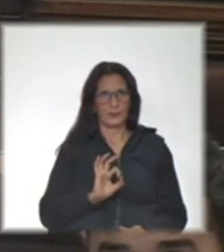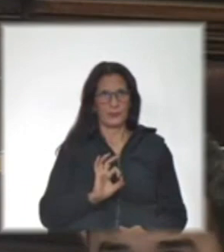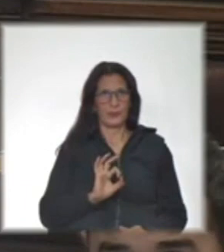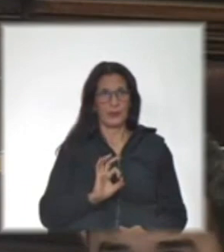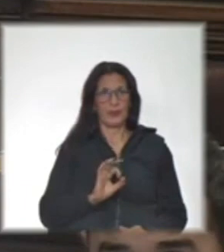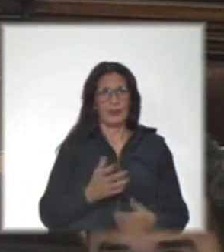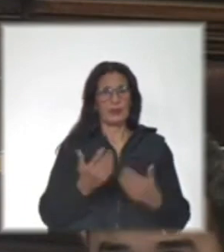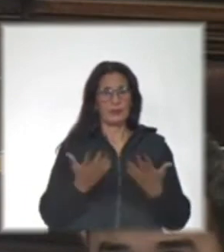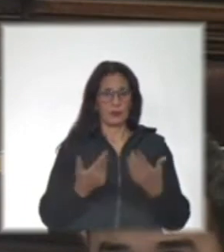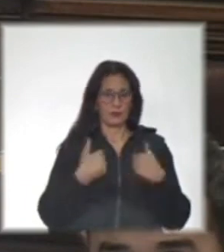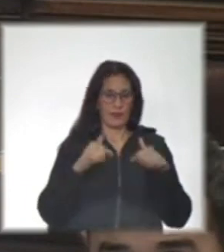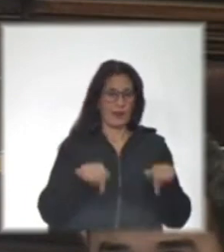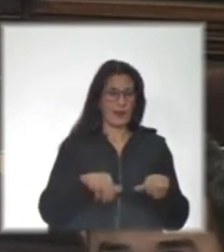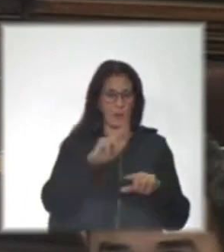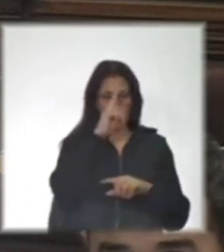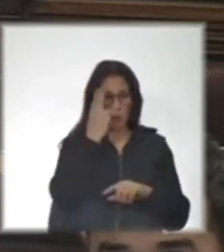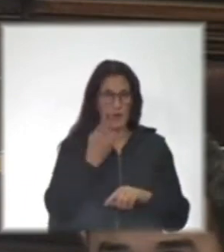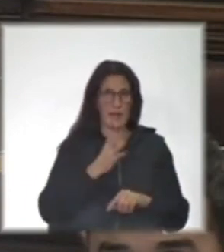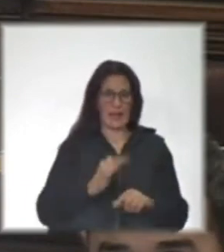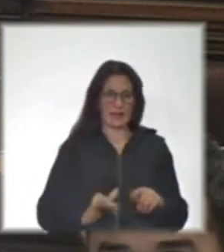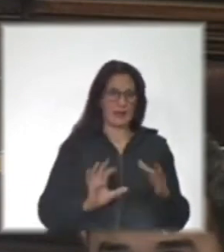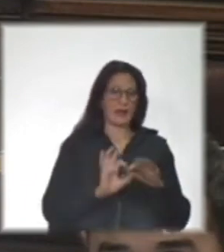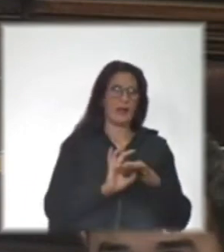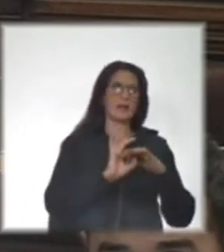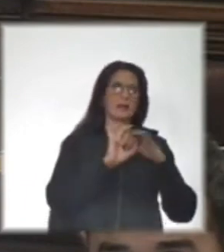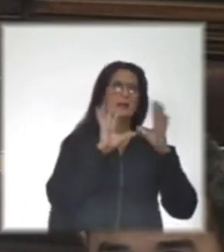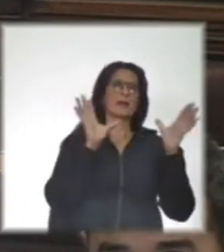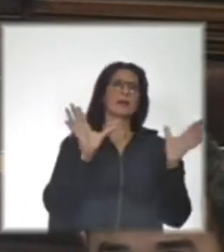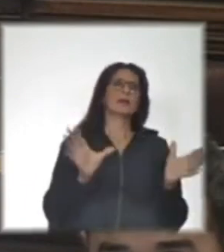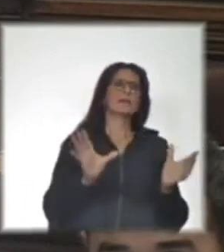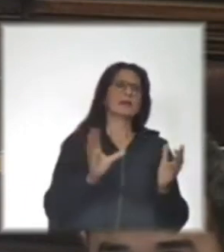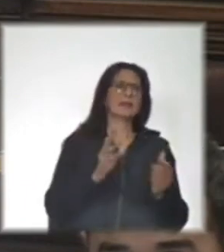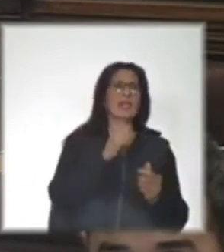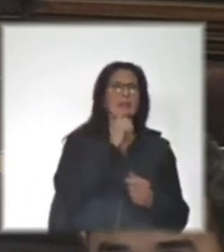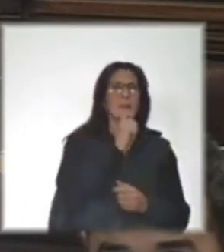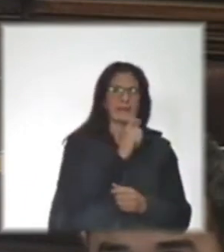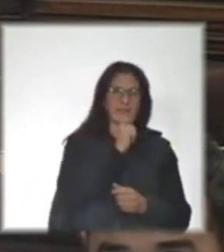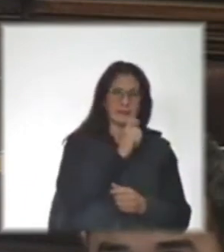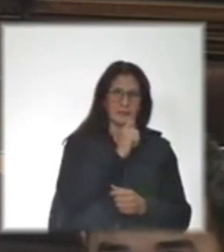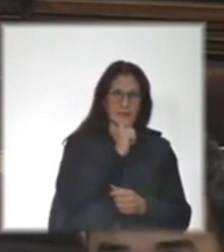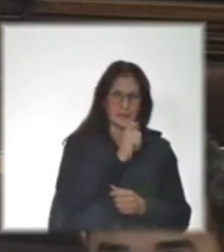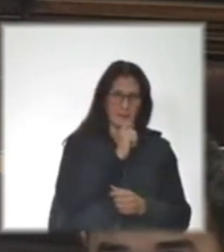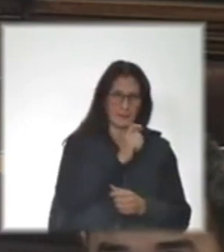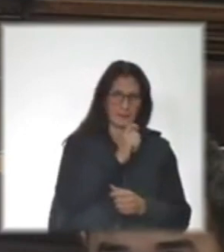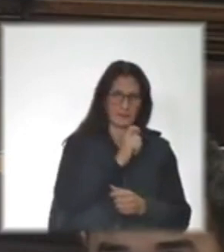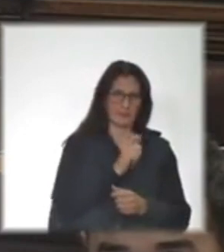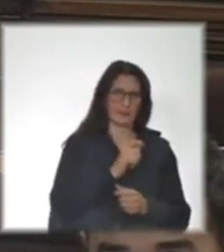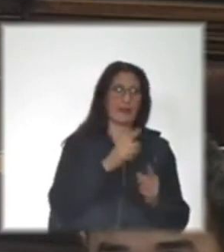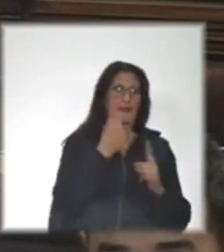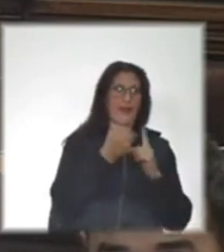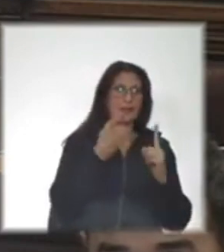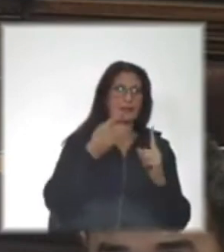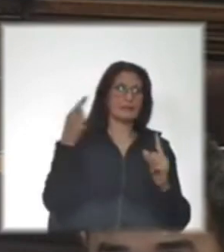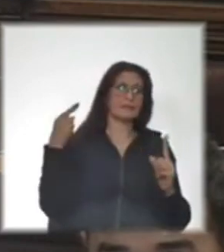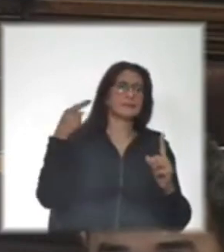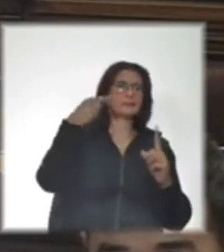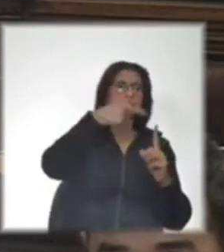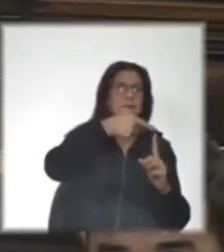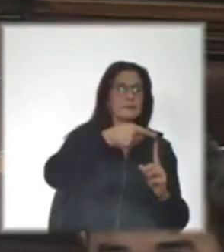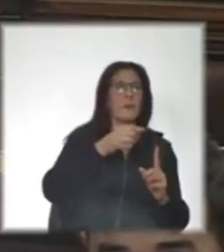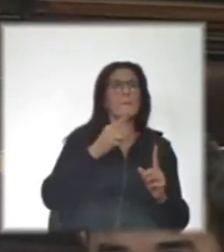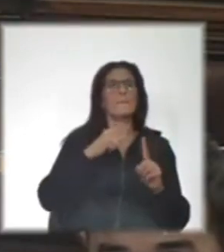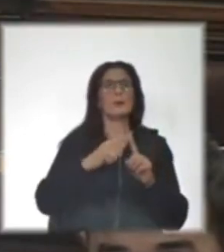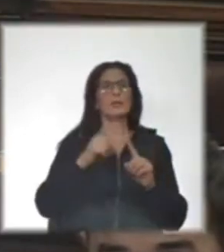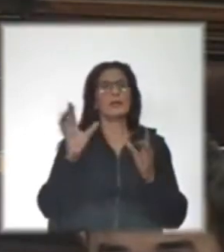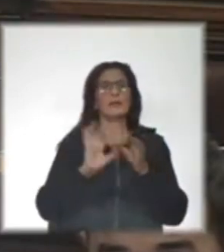Entonces nosotros en Uruguay tenemos libertad de prensa que está a veces atacada por la libertad de